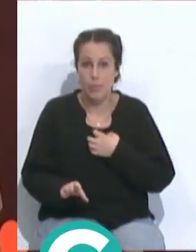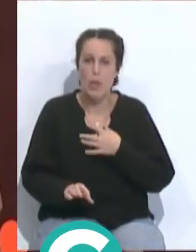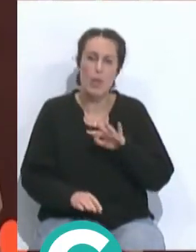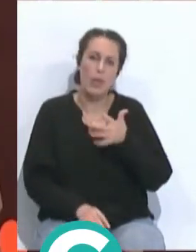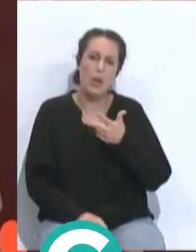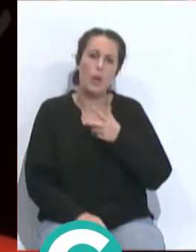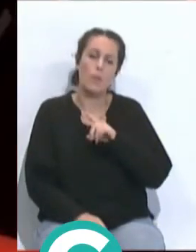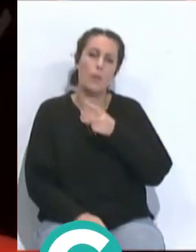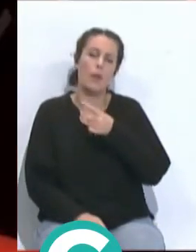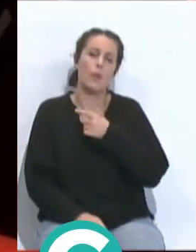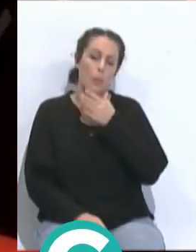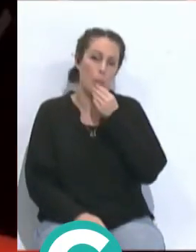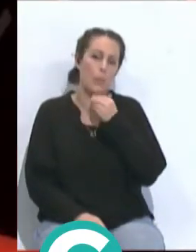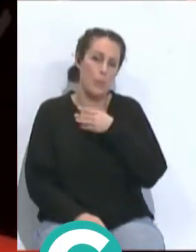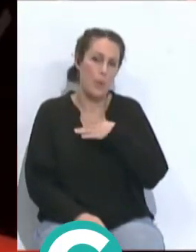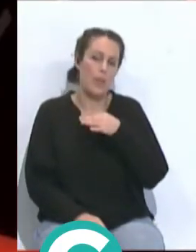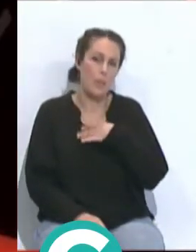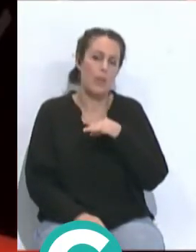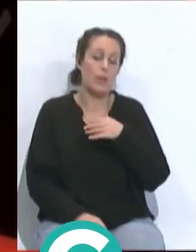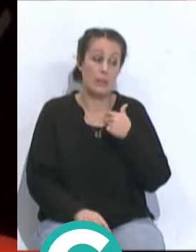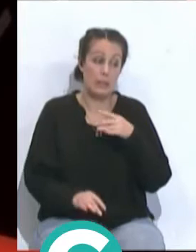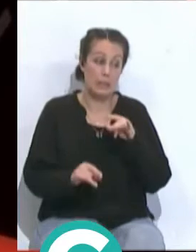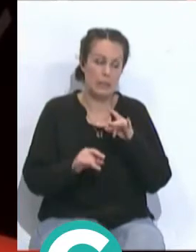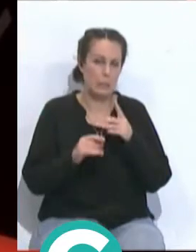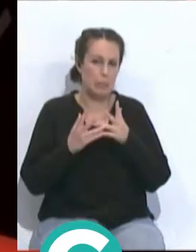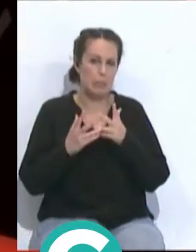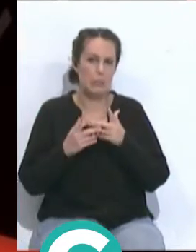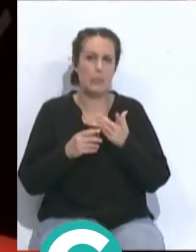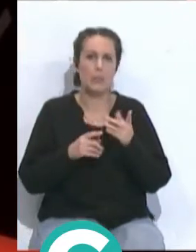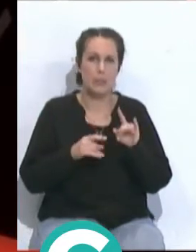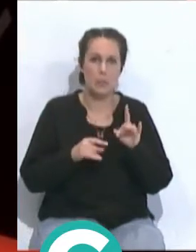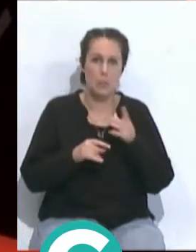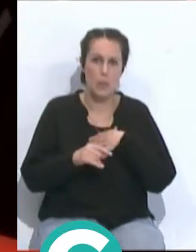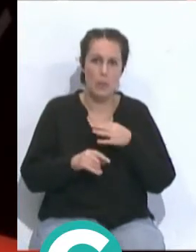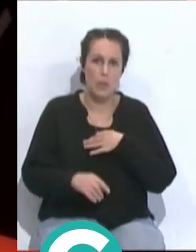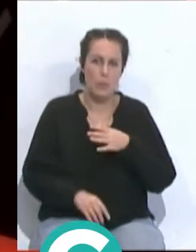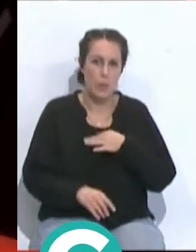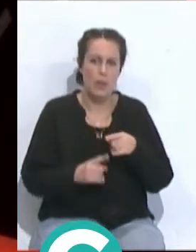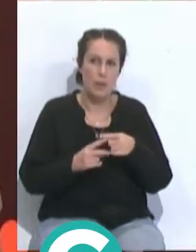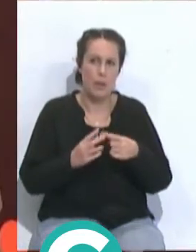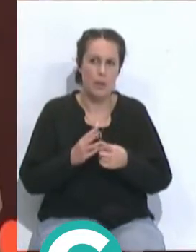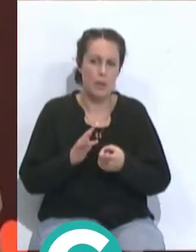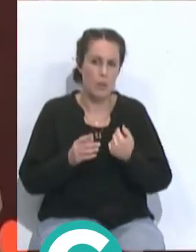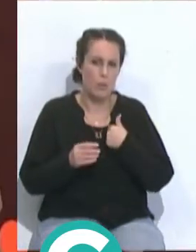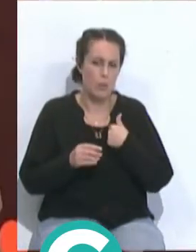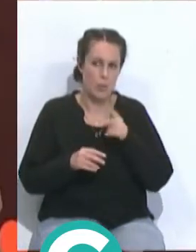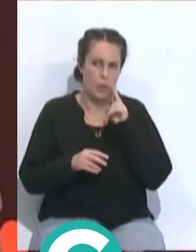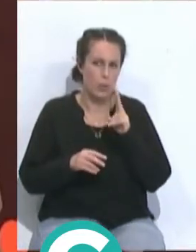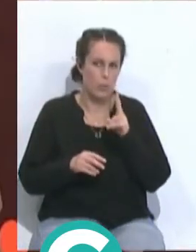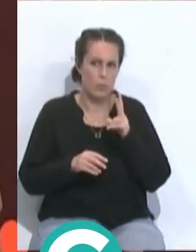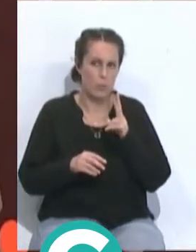5 primeros, sí, pues puede ser. Sí, yo creo que sí, vamos, yo tenía primeros, la cuenta, no sé. Mafiosos, millonarios, sí, puede ser, no me he parado yo a verlo,